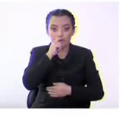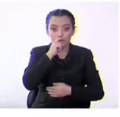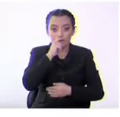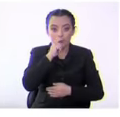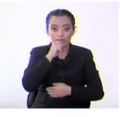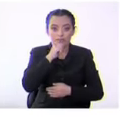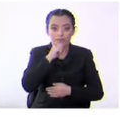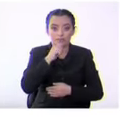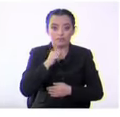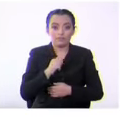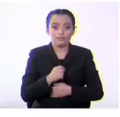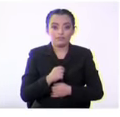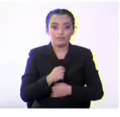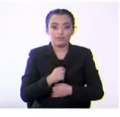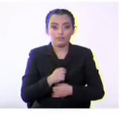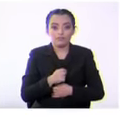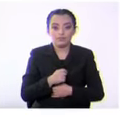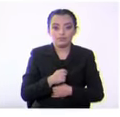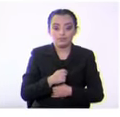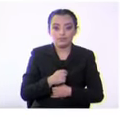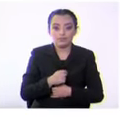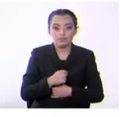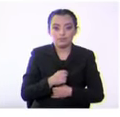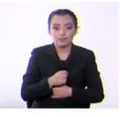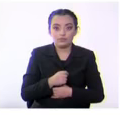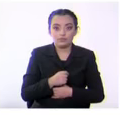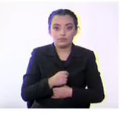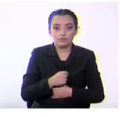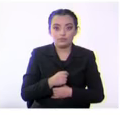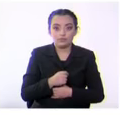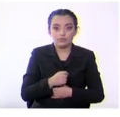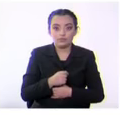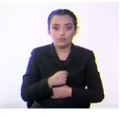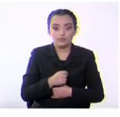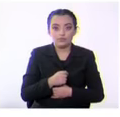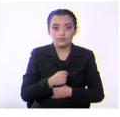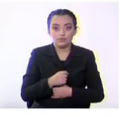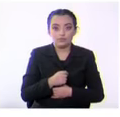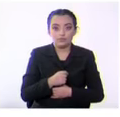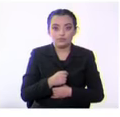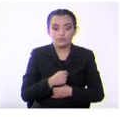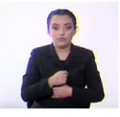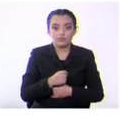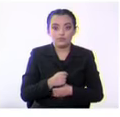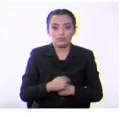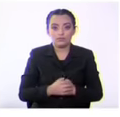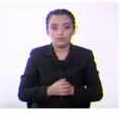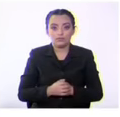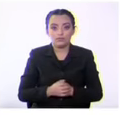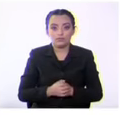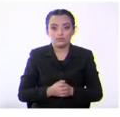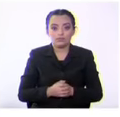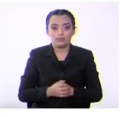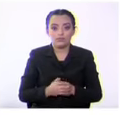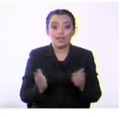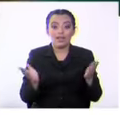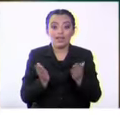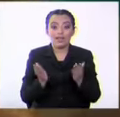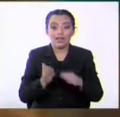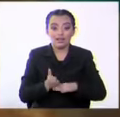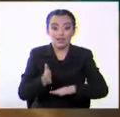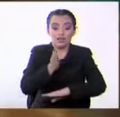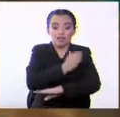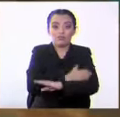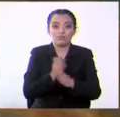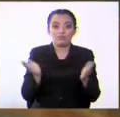la meiosis, cuando los cromosomas homólogos intercambian su material genético antes de formar las células germinales.